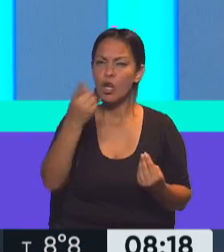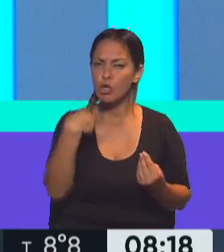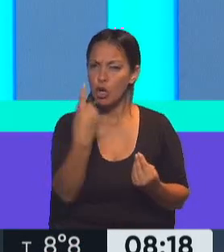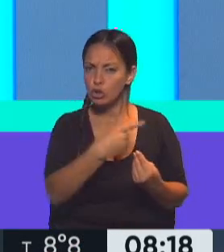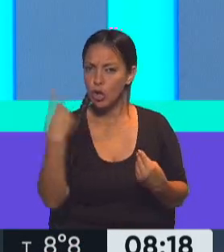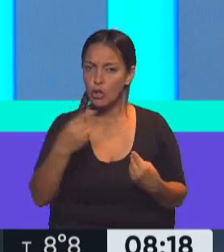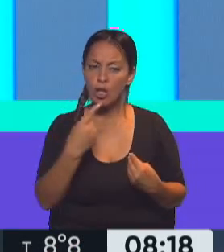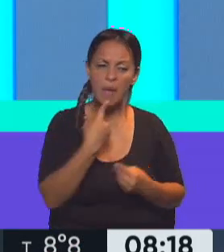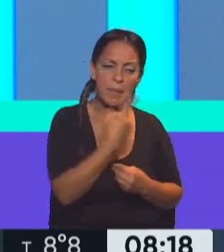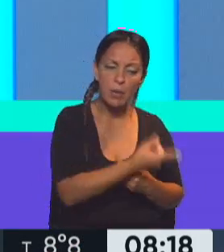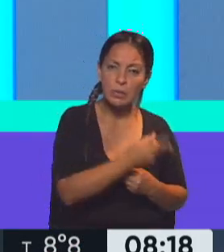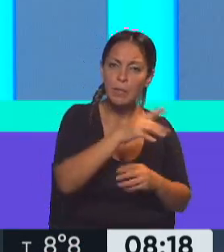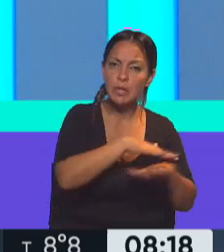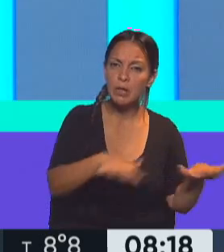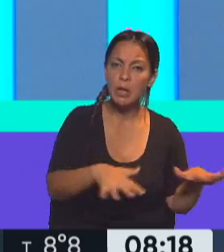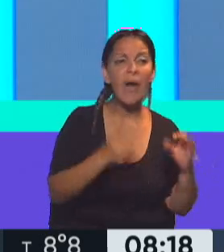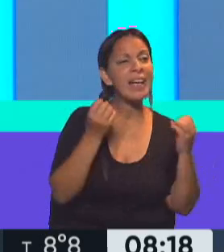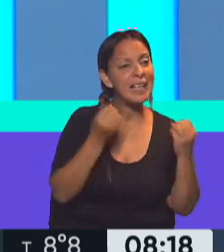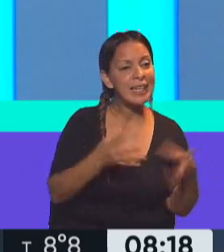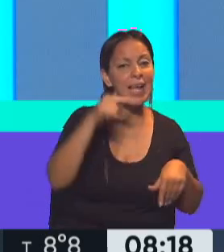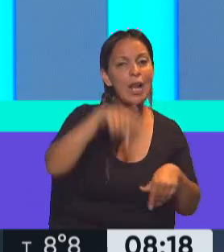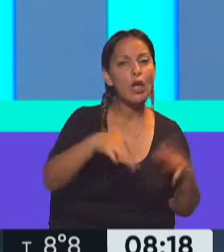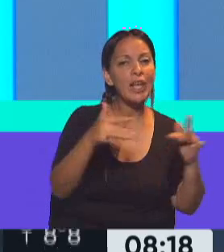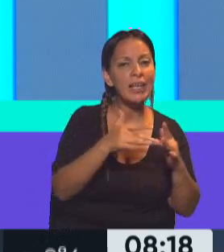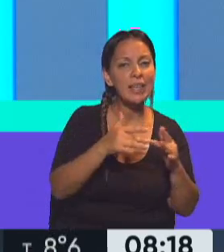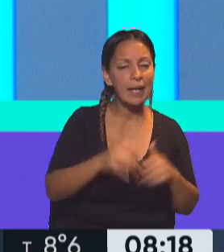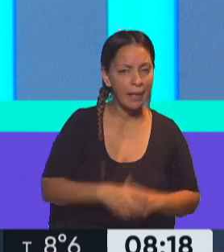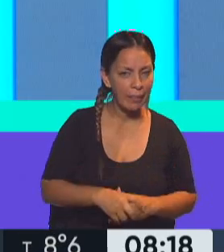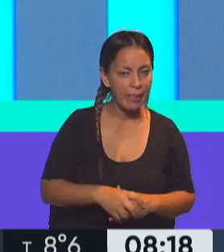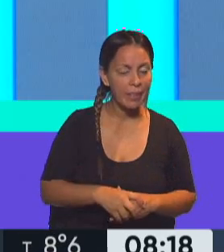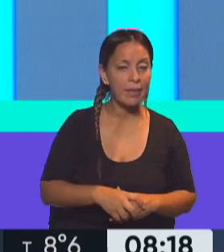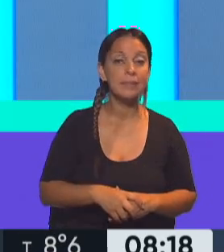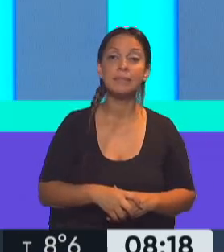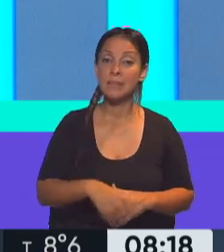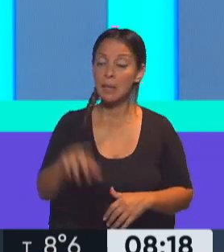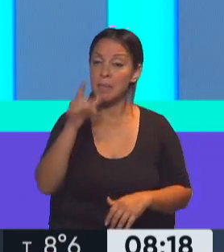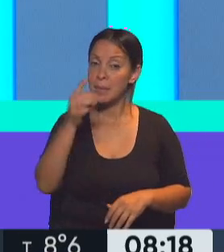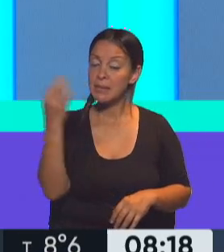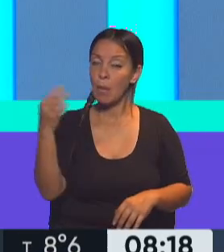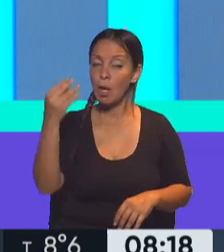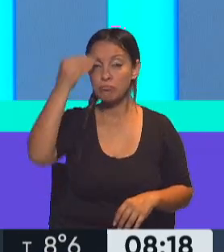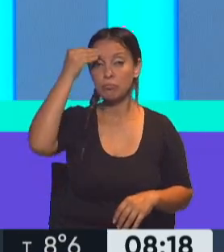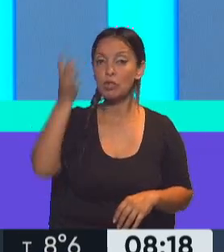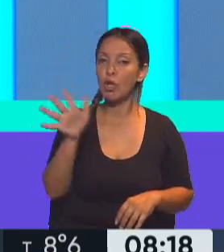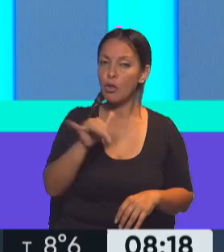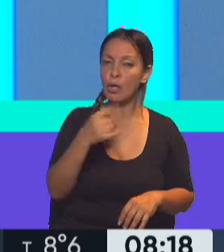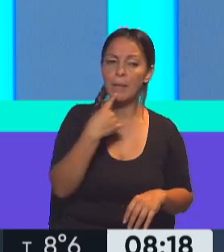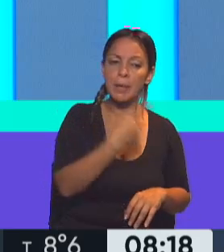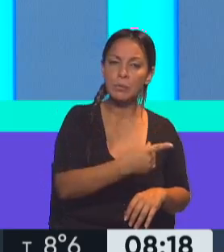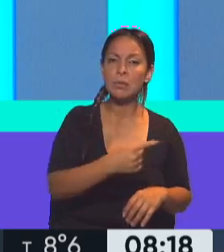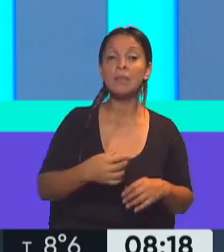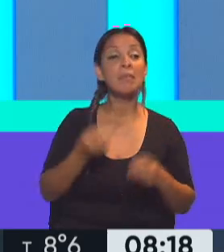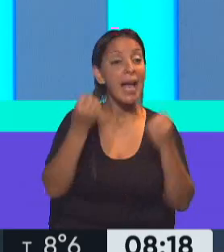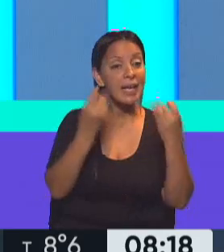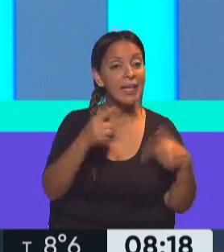hijos cómo les fue en Internet hoy? Claro. Creo que me parece interesante incorporar esta pregunta retórica en la mesa diaria